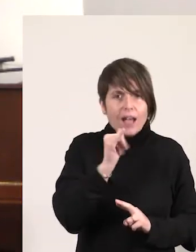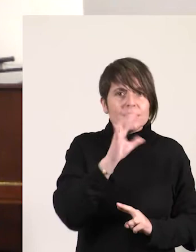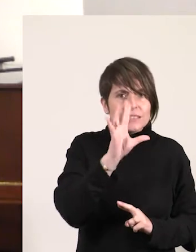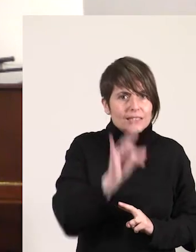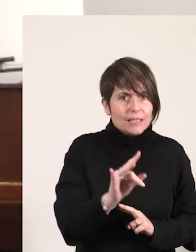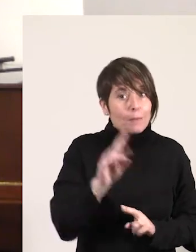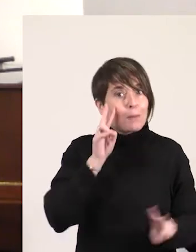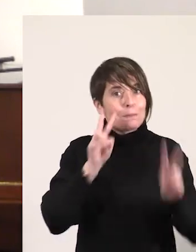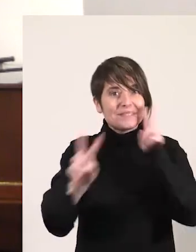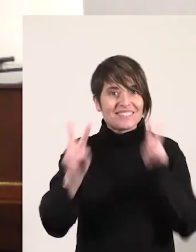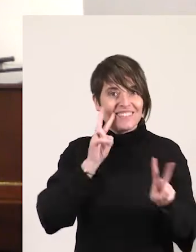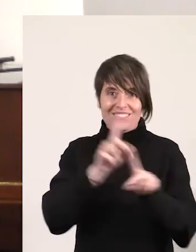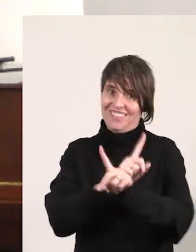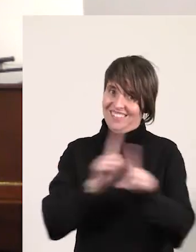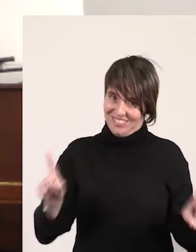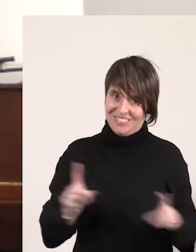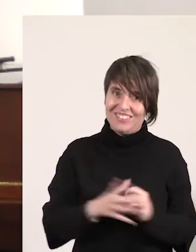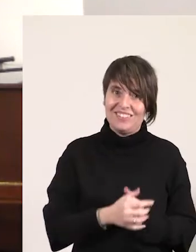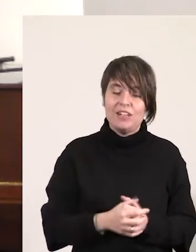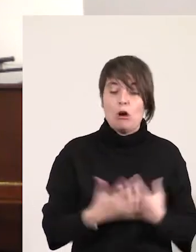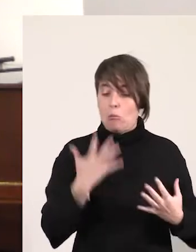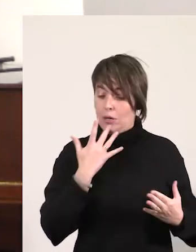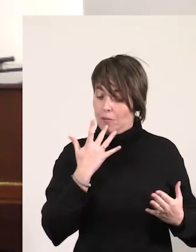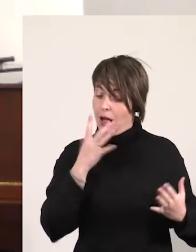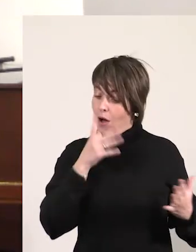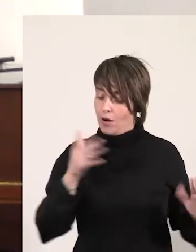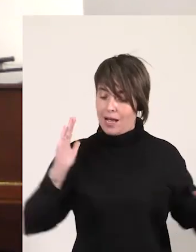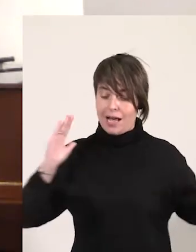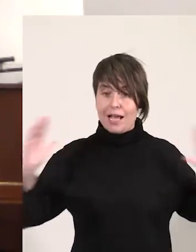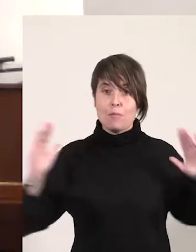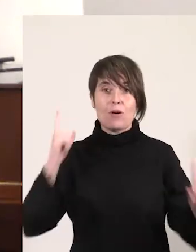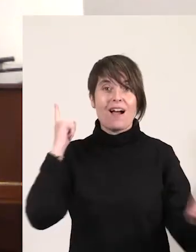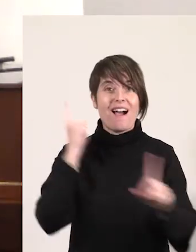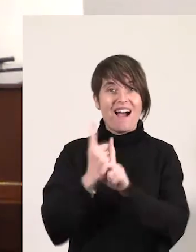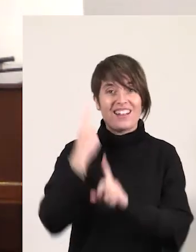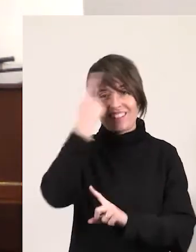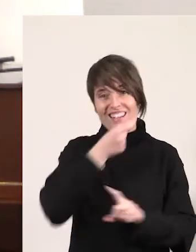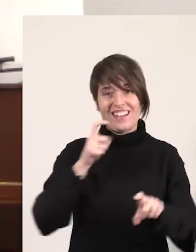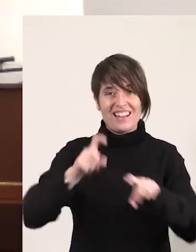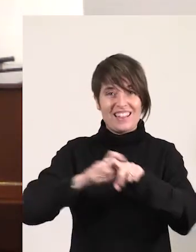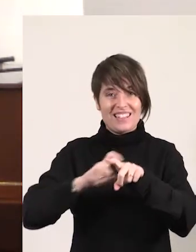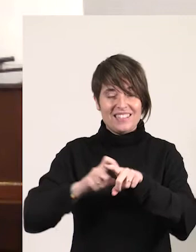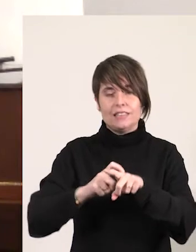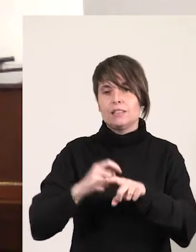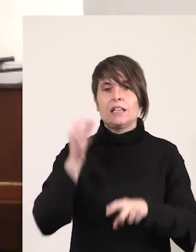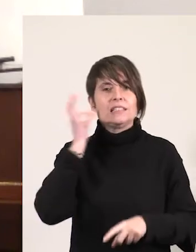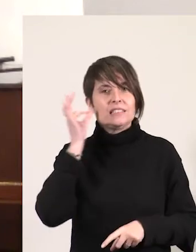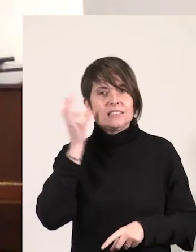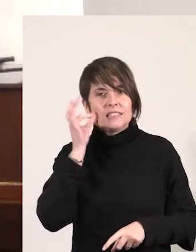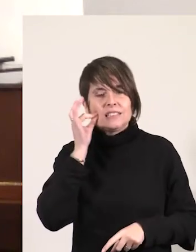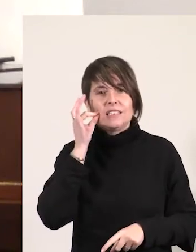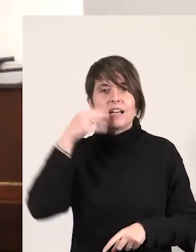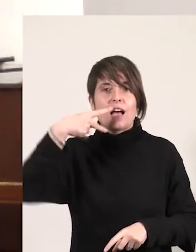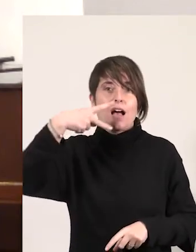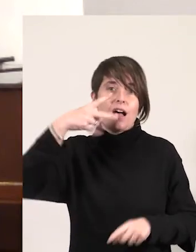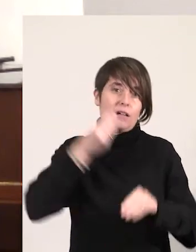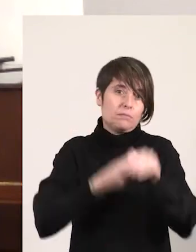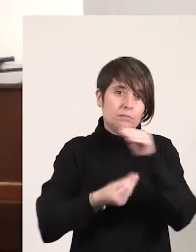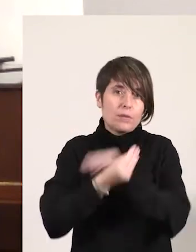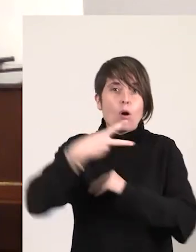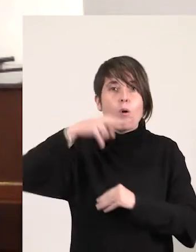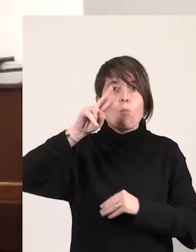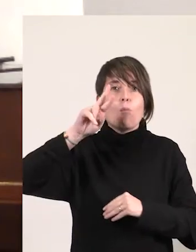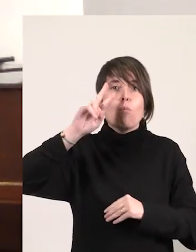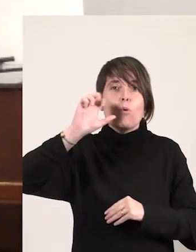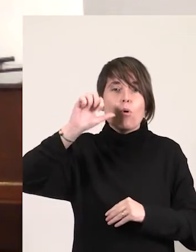no se trata tanto de que no haya como que no se han visibilizado. Y además, últimamente en el movimiento antirracista, Artemisa Semedo, una